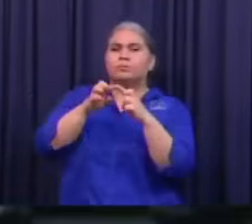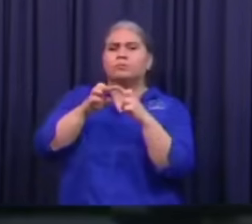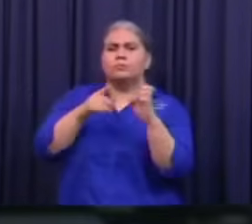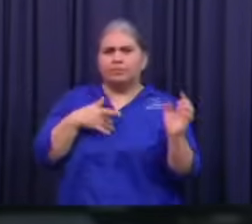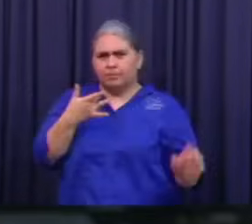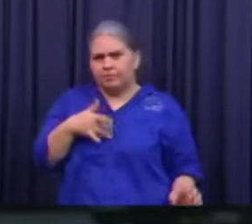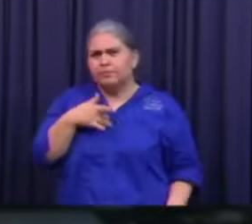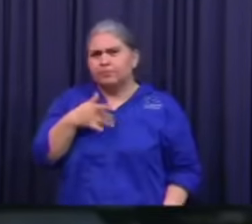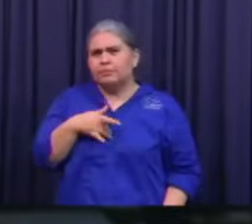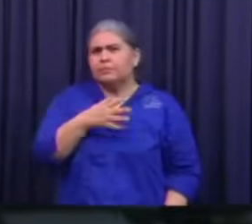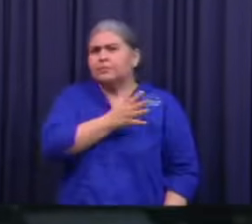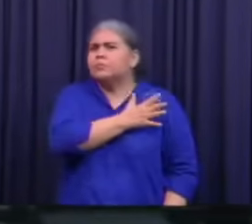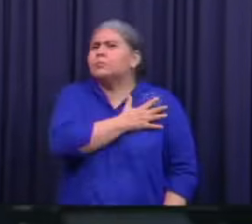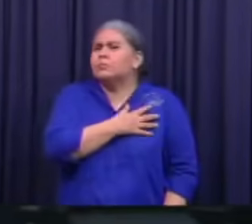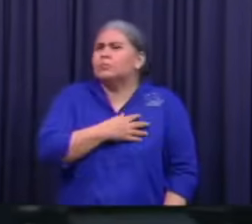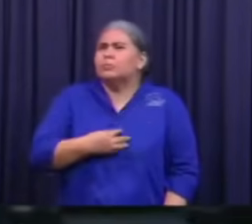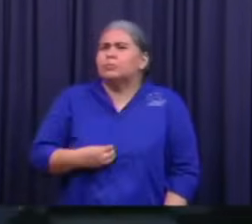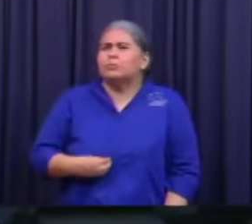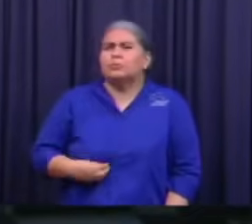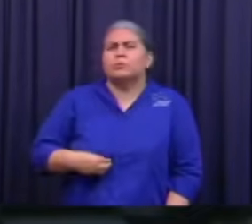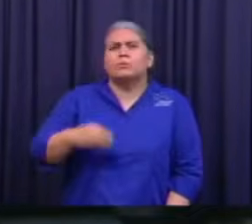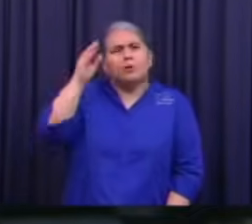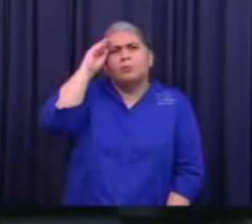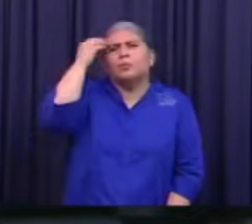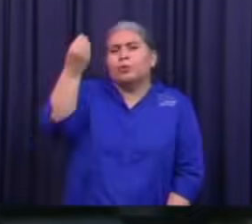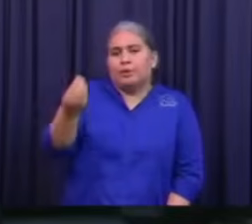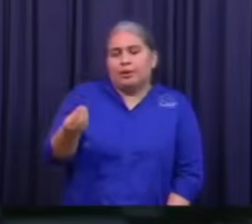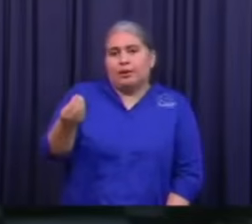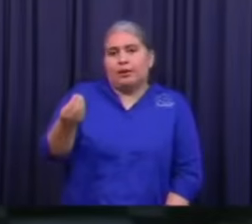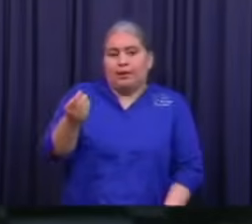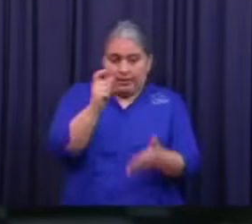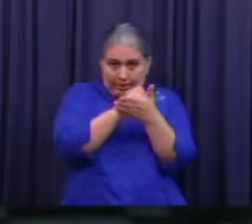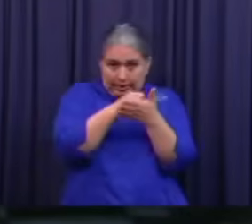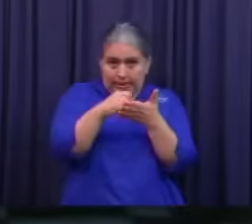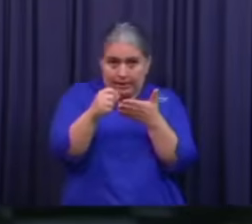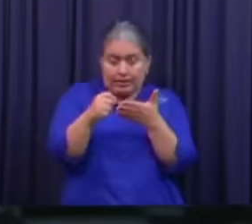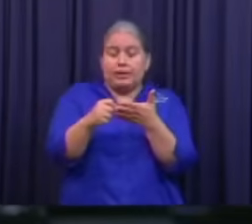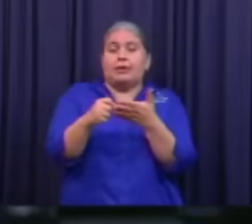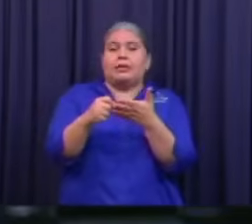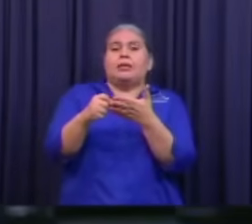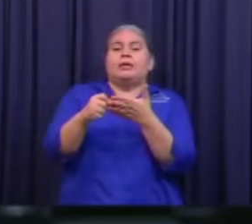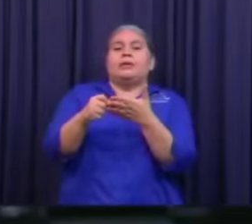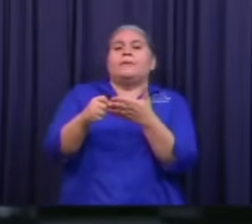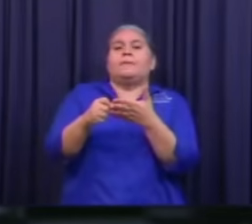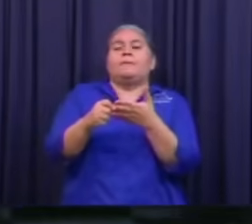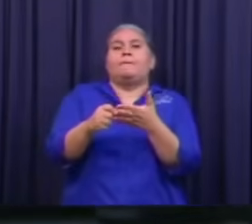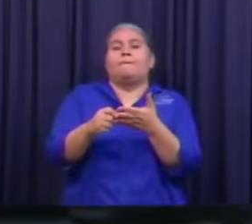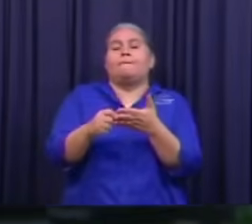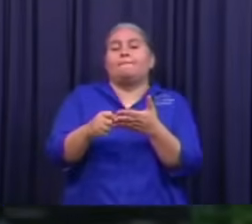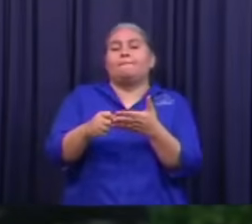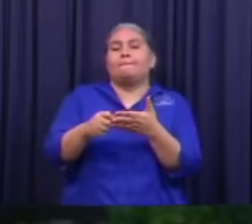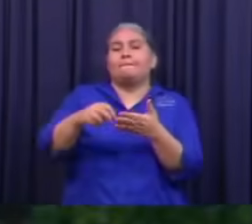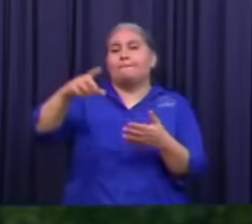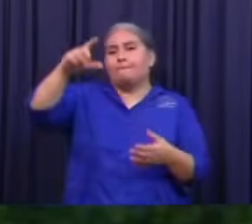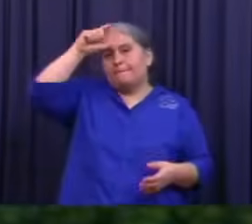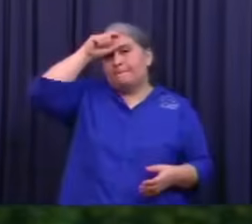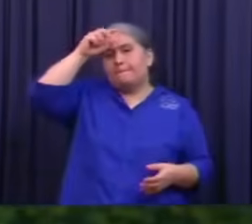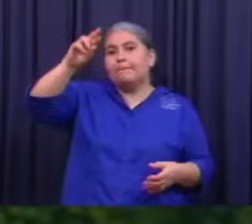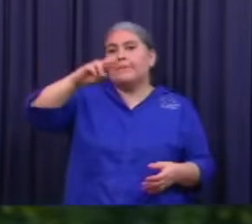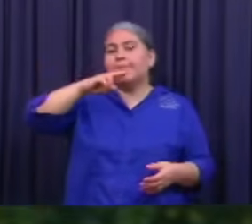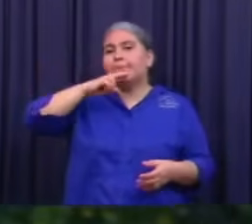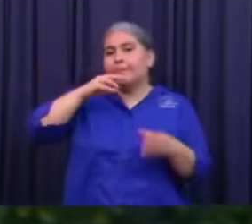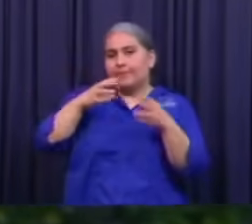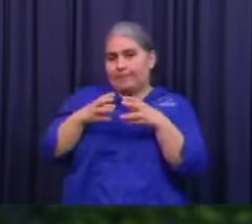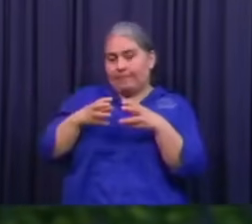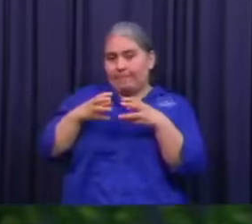triste estaba hablando con los Corintios verdad qué había pasado con los Corintios Déjenme